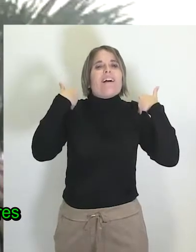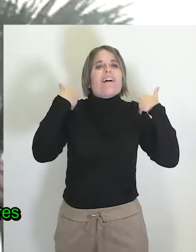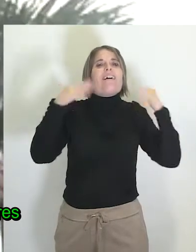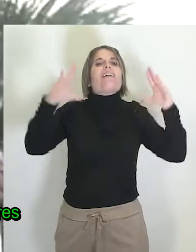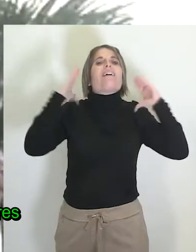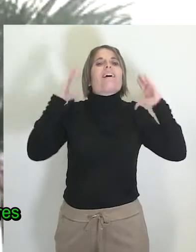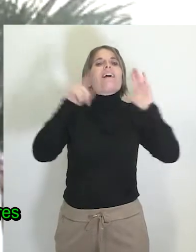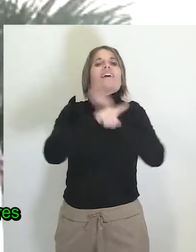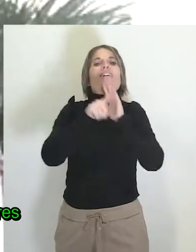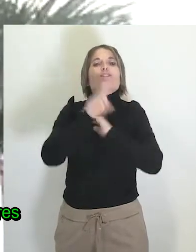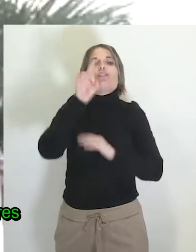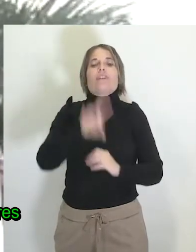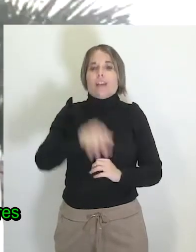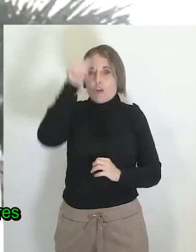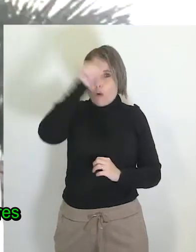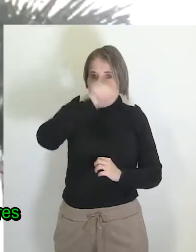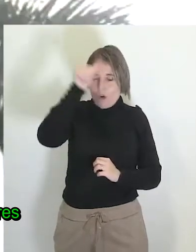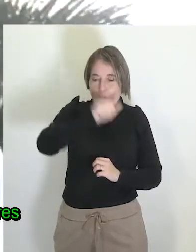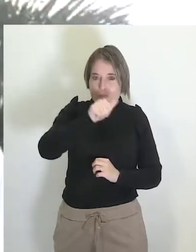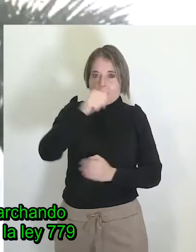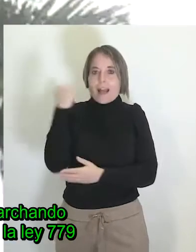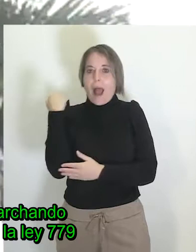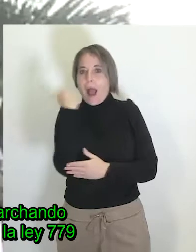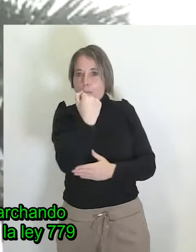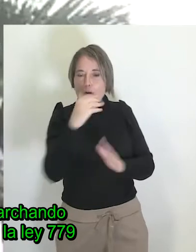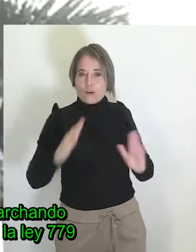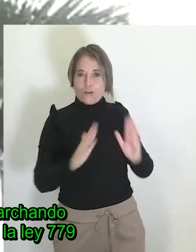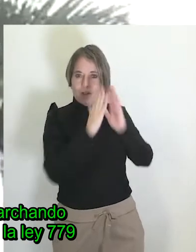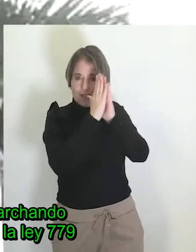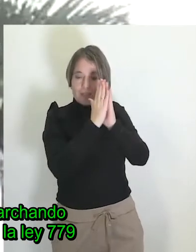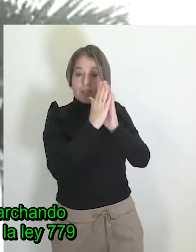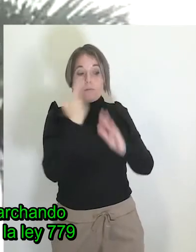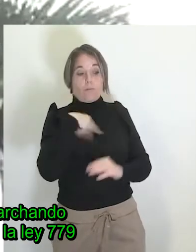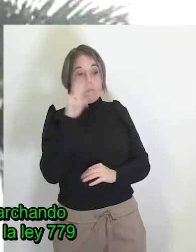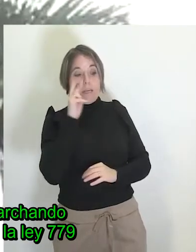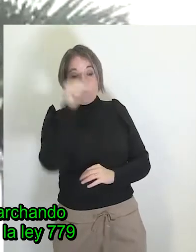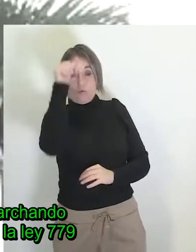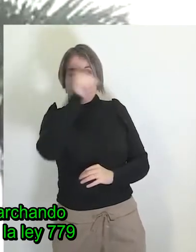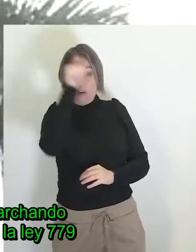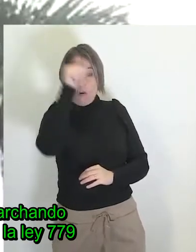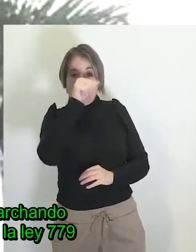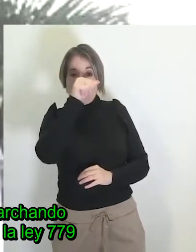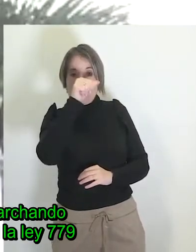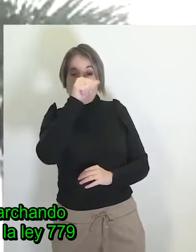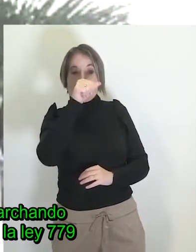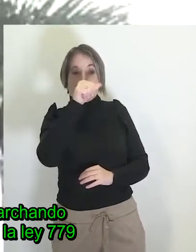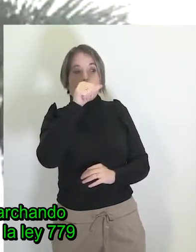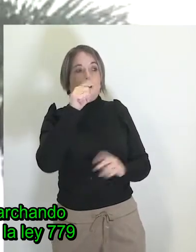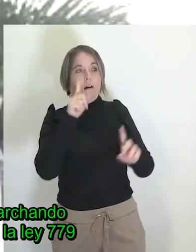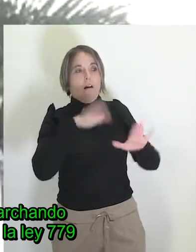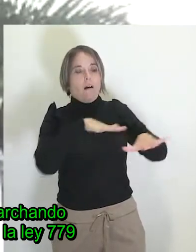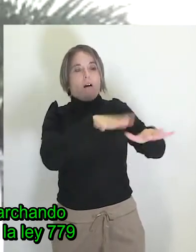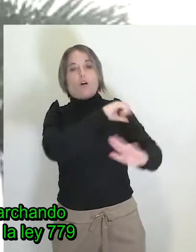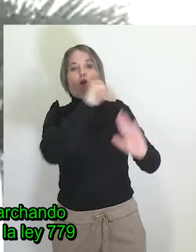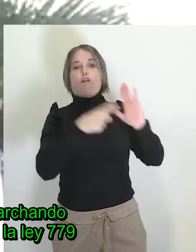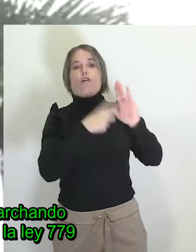hombres y apoyada por las iglesias. Y entonces mirábamos hombres marchando para que declararan